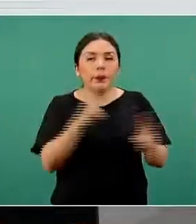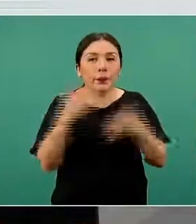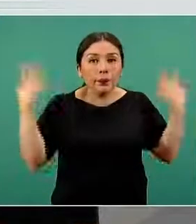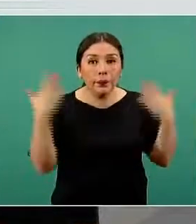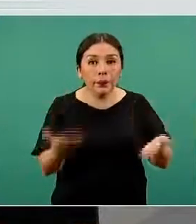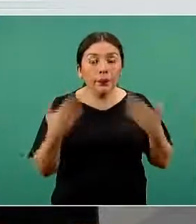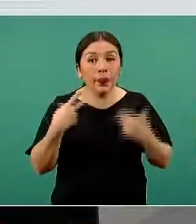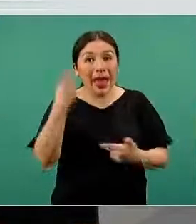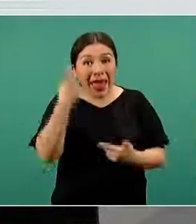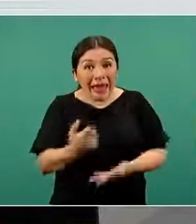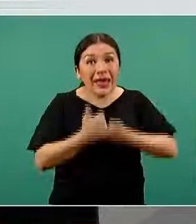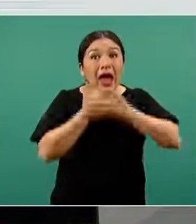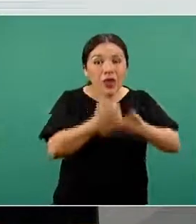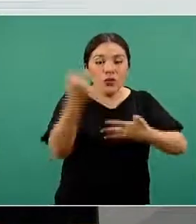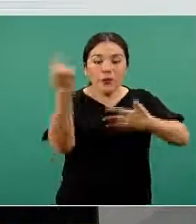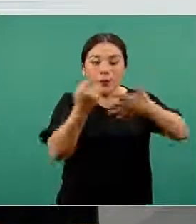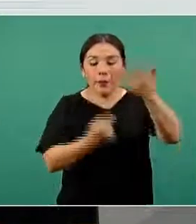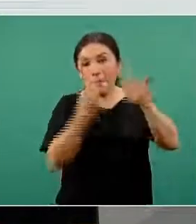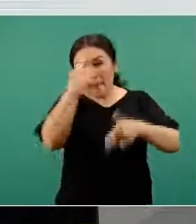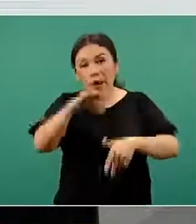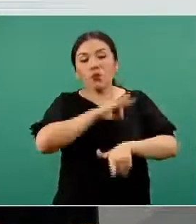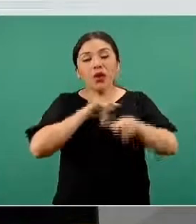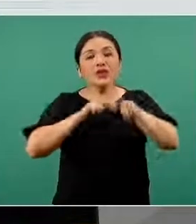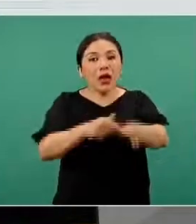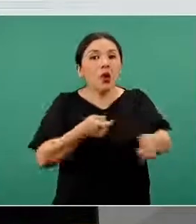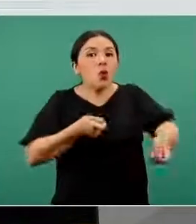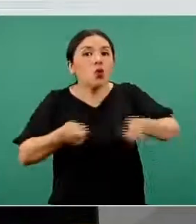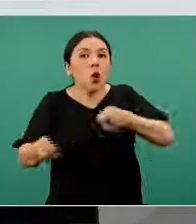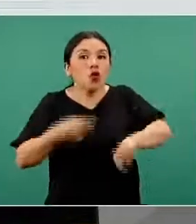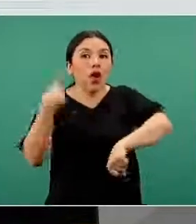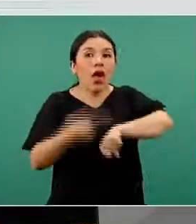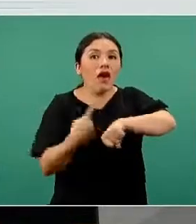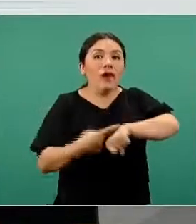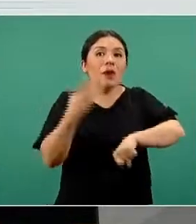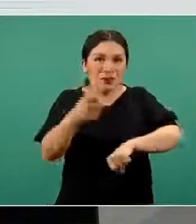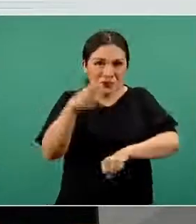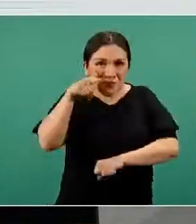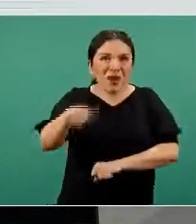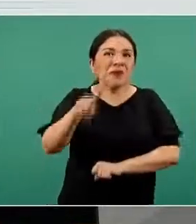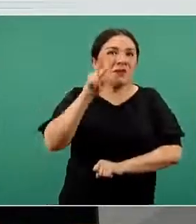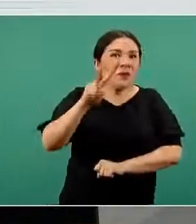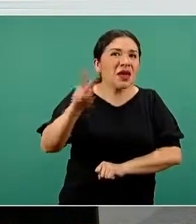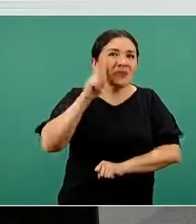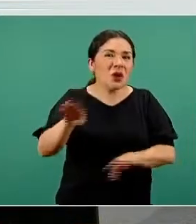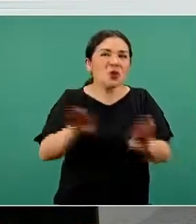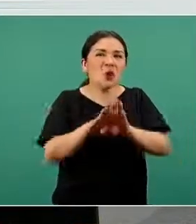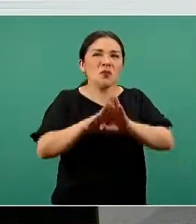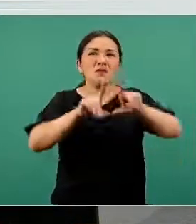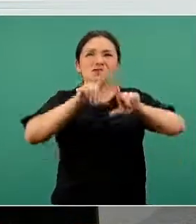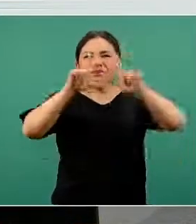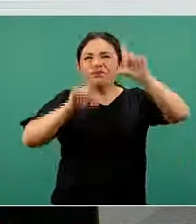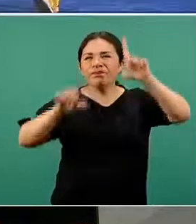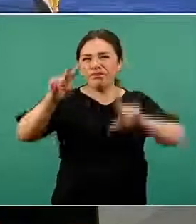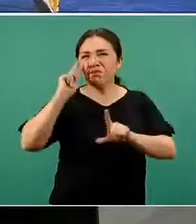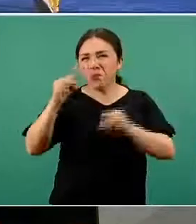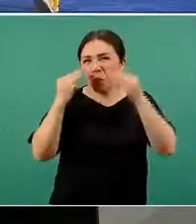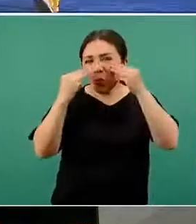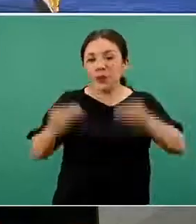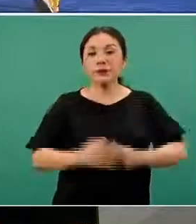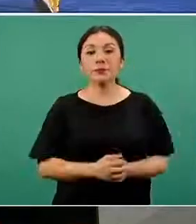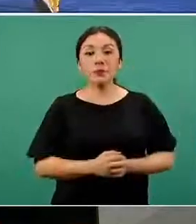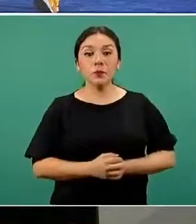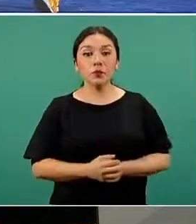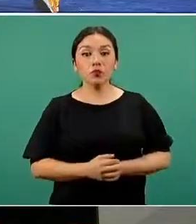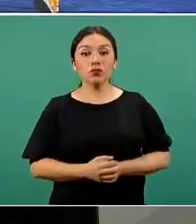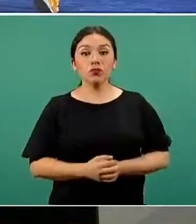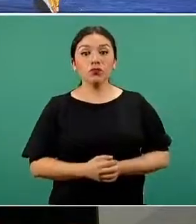estrategias que van a ayudar a seguir controlando la epidemia, como lo han podido constatar en las gráficas presentadas. Si me pasa la siguiente,